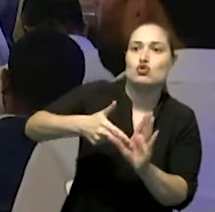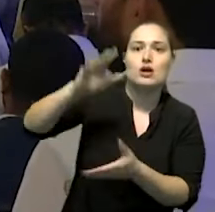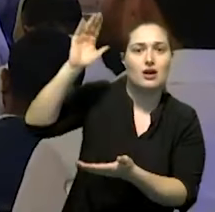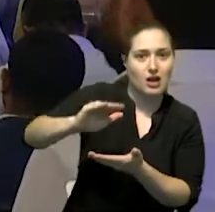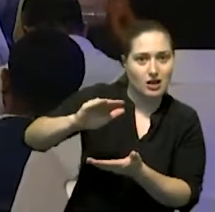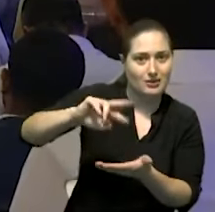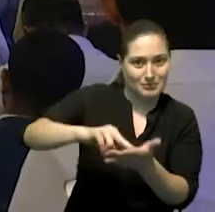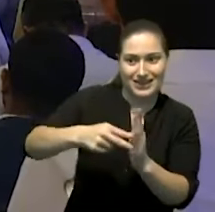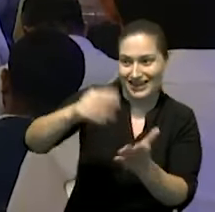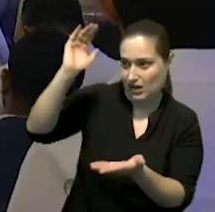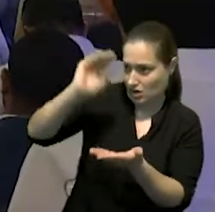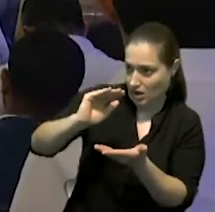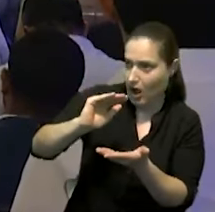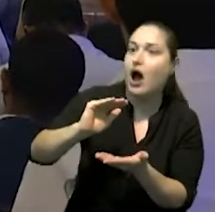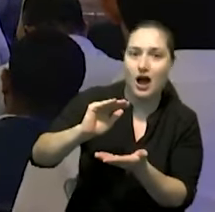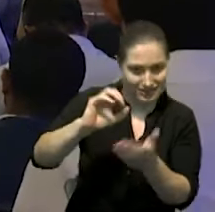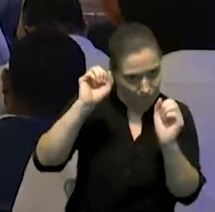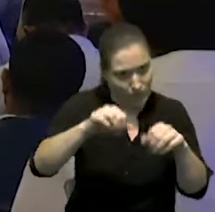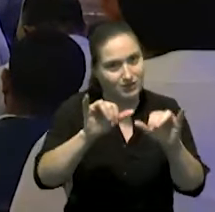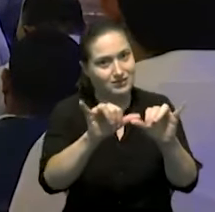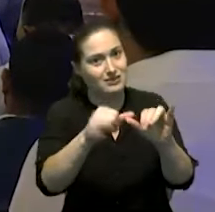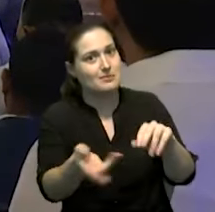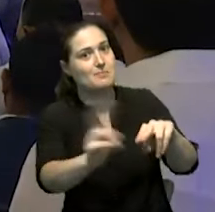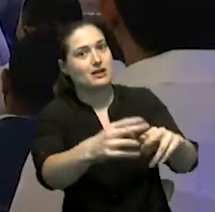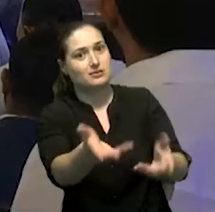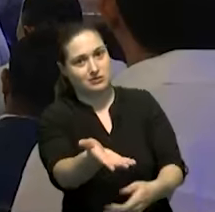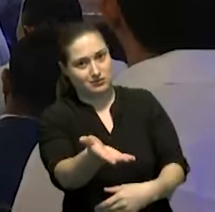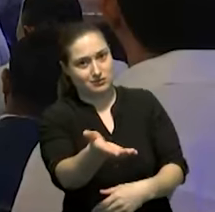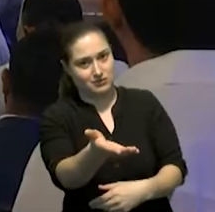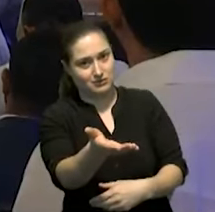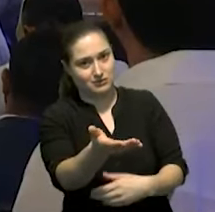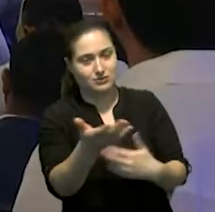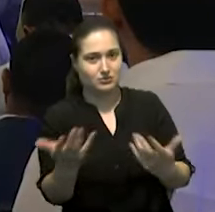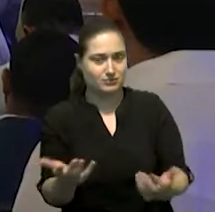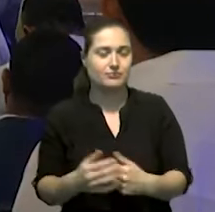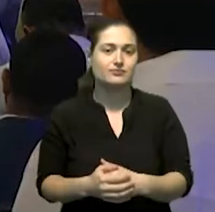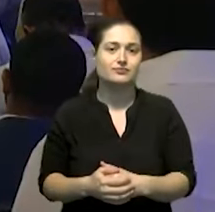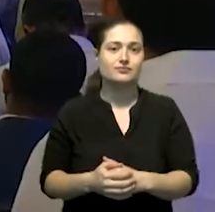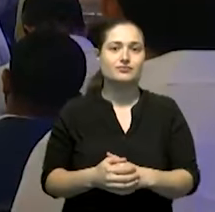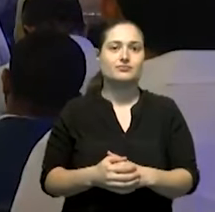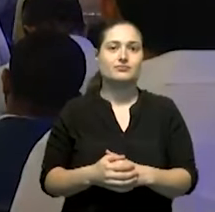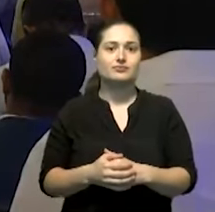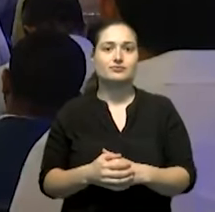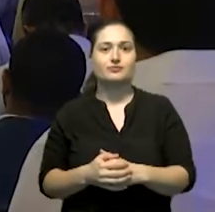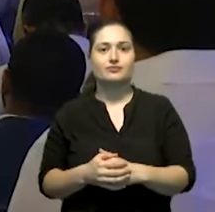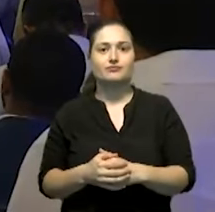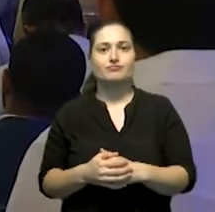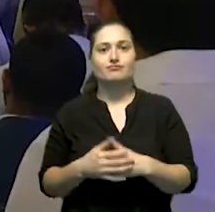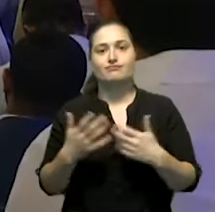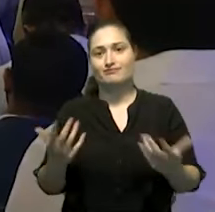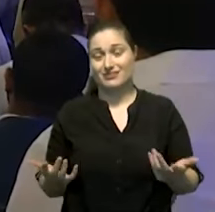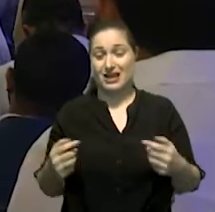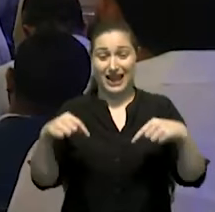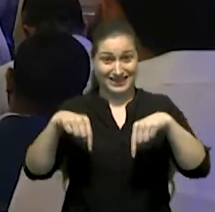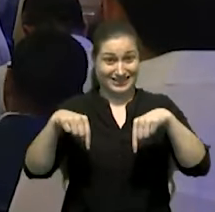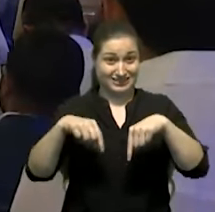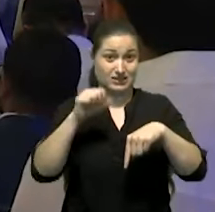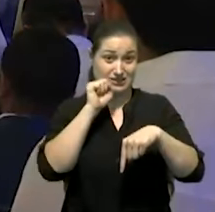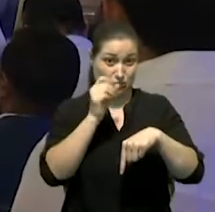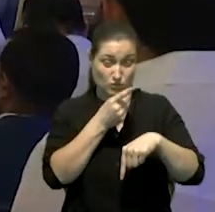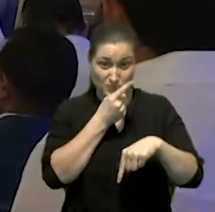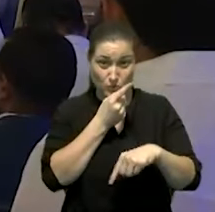señores el el desplazamiento promedio de de un habitante aquí en Santo